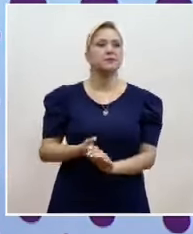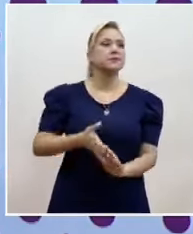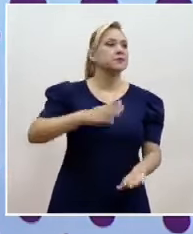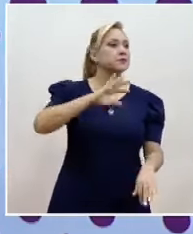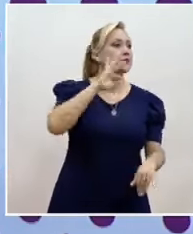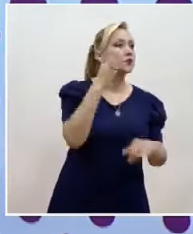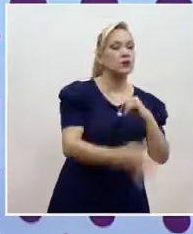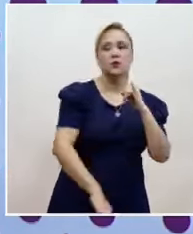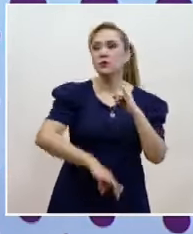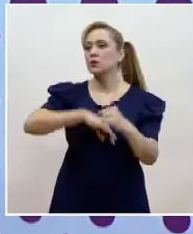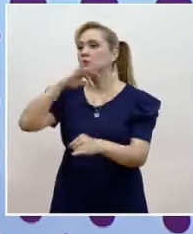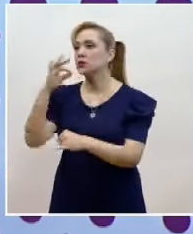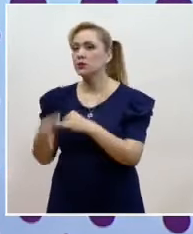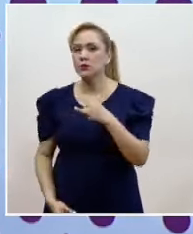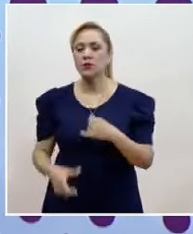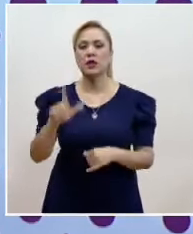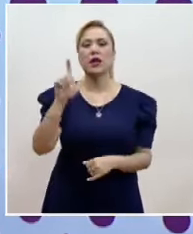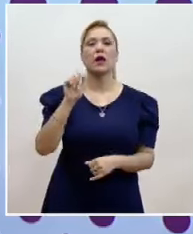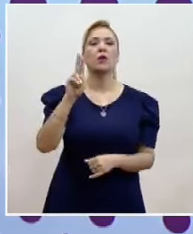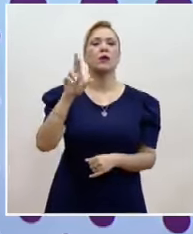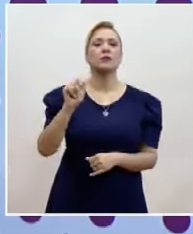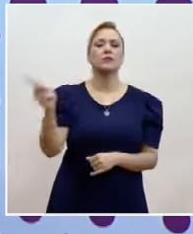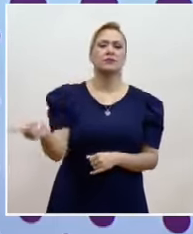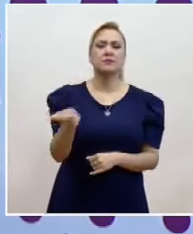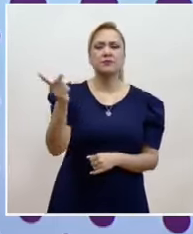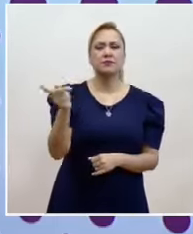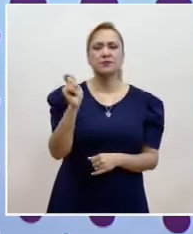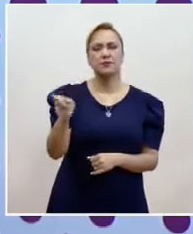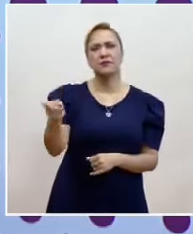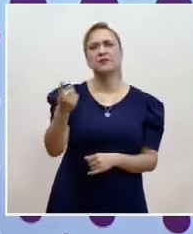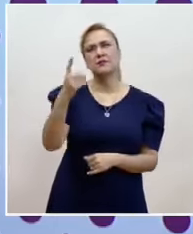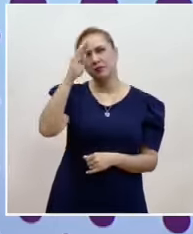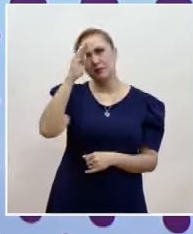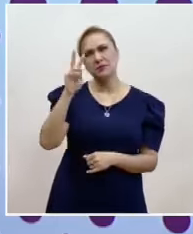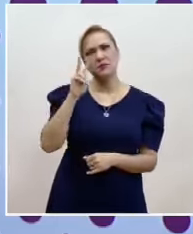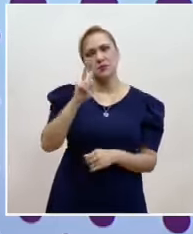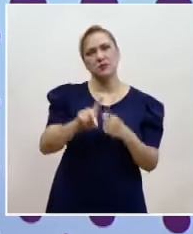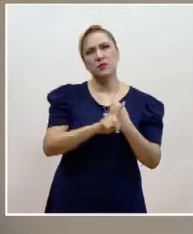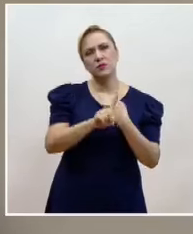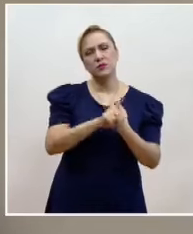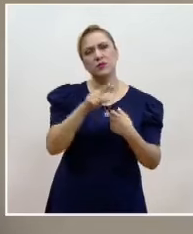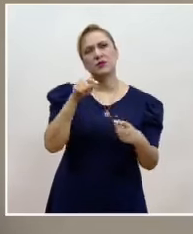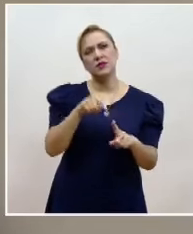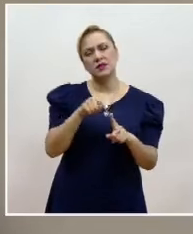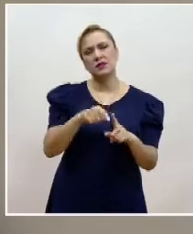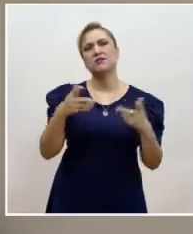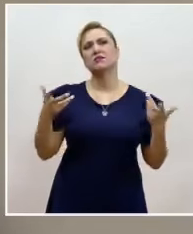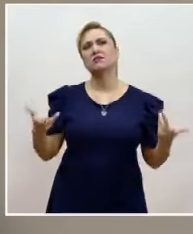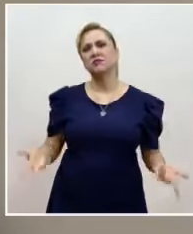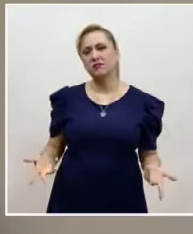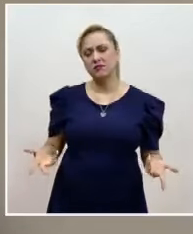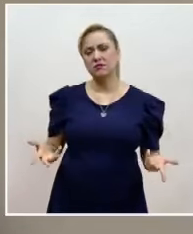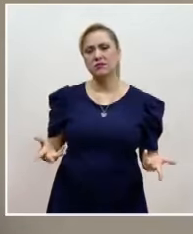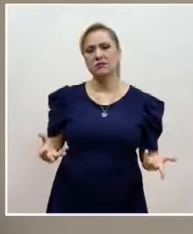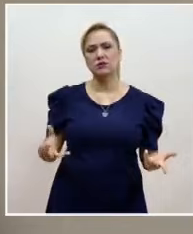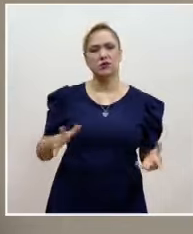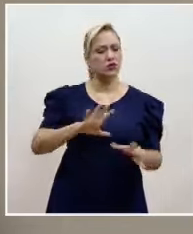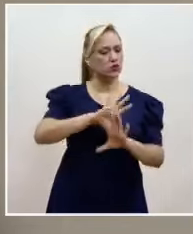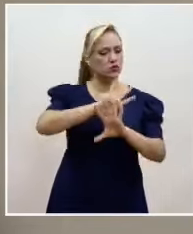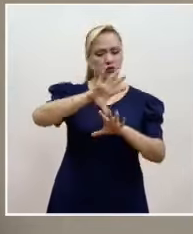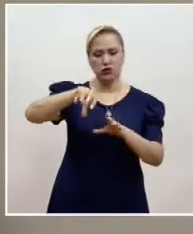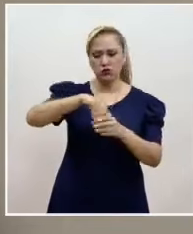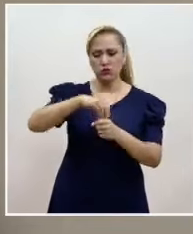reflexiones finales, Laura, una última pregunta para ti. También, ¿qué retos ves tú para la justicia digital? digamos, desde un punto de vista global, si quieres,